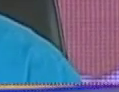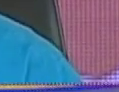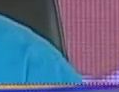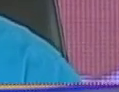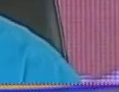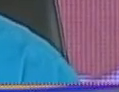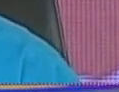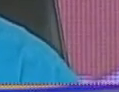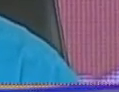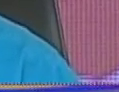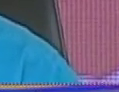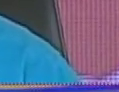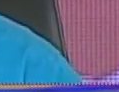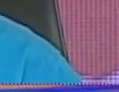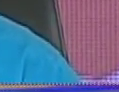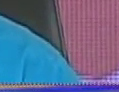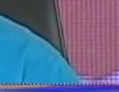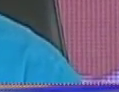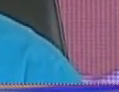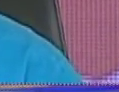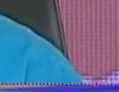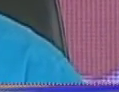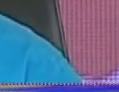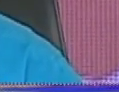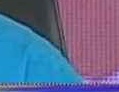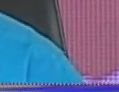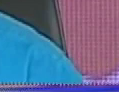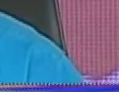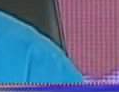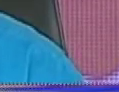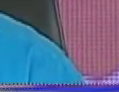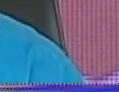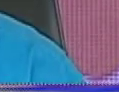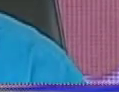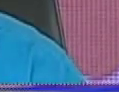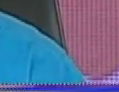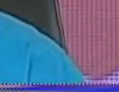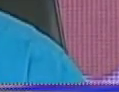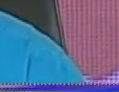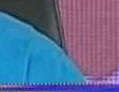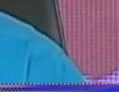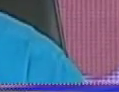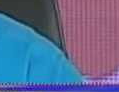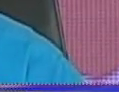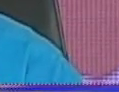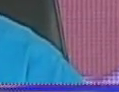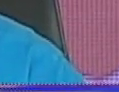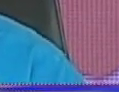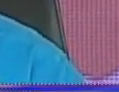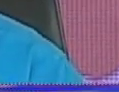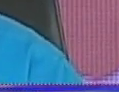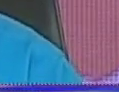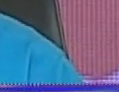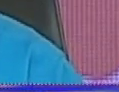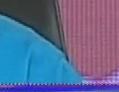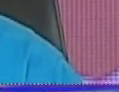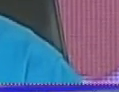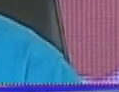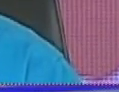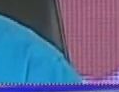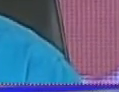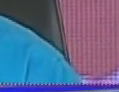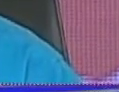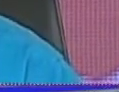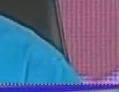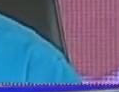ya estamos en 50.000 consejos comunales y más de 3.000 comunas. Ahora, en los urbanismos estamos dándole un tratamiento especial, porque